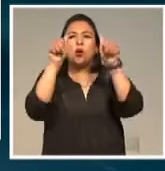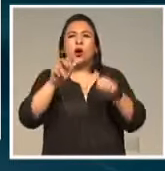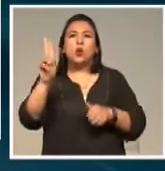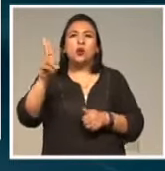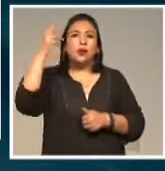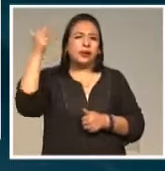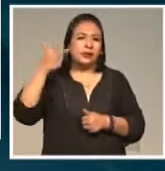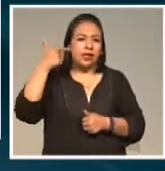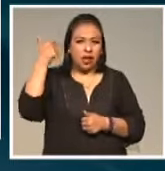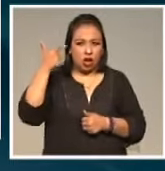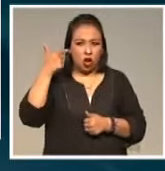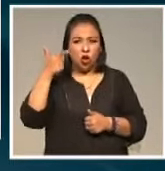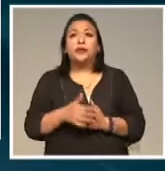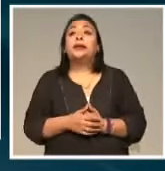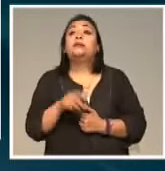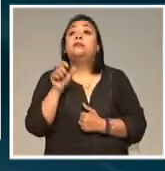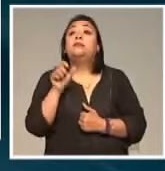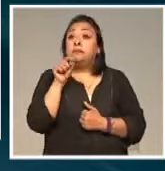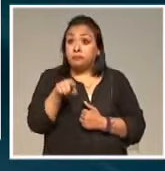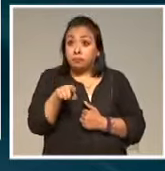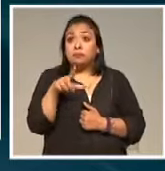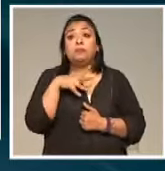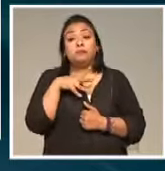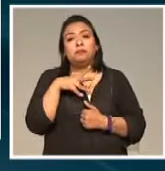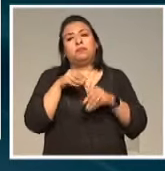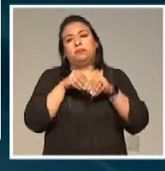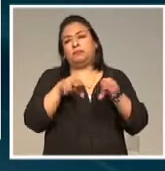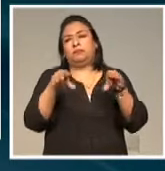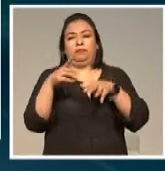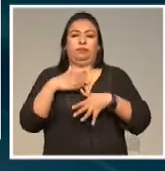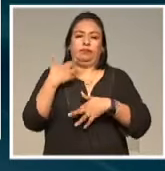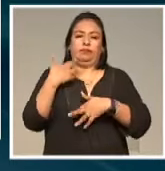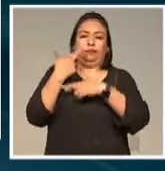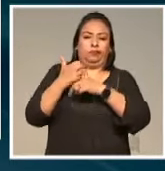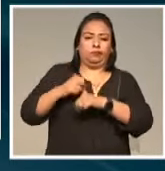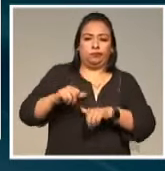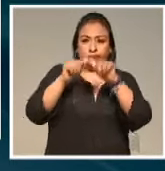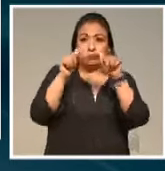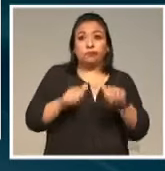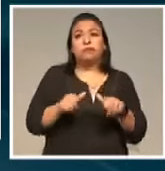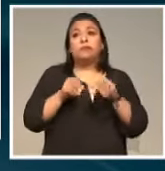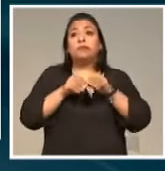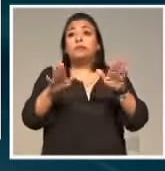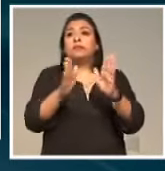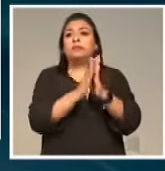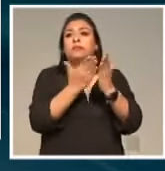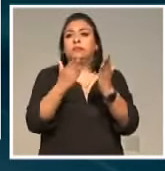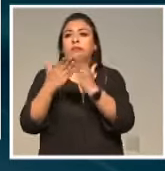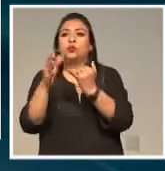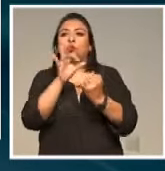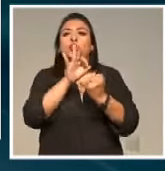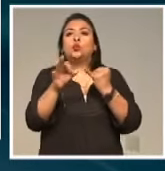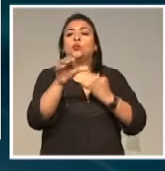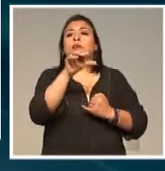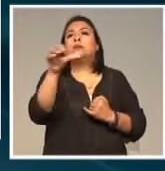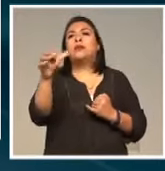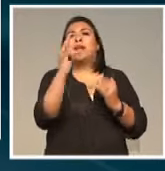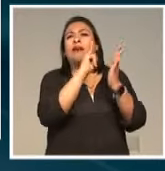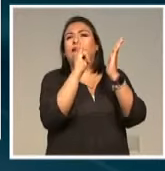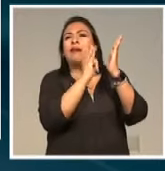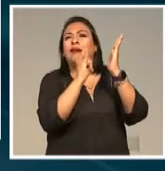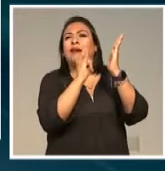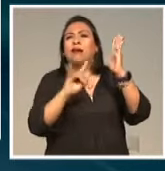de Londres y también ha publicado como curadora un par de libros. El último de ellos es referente a un